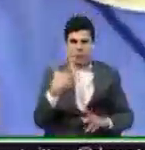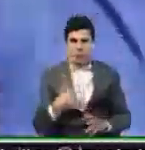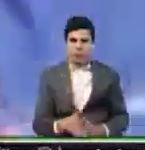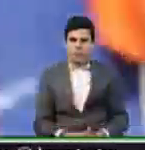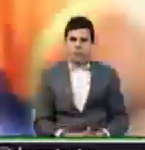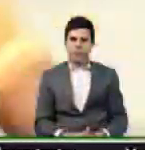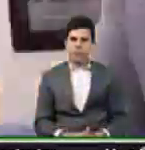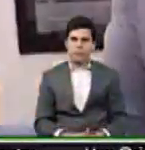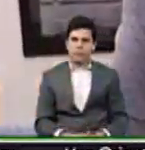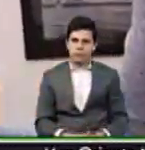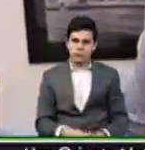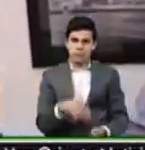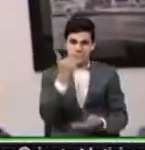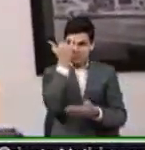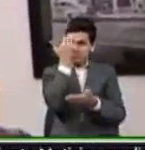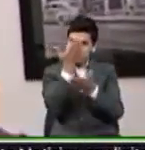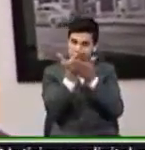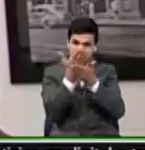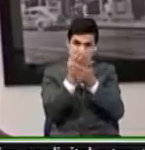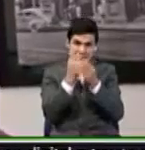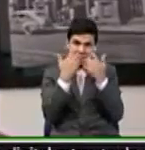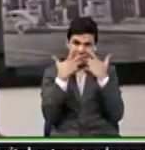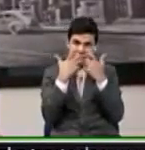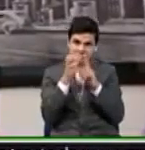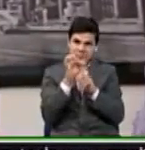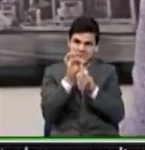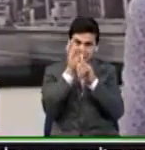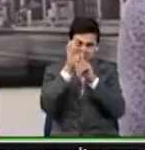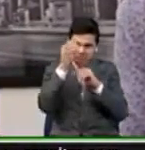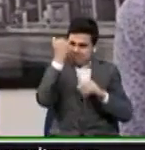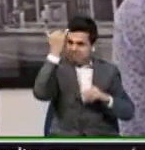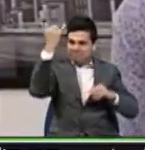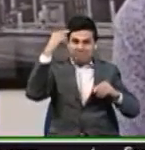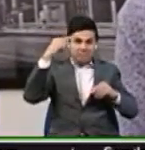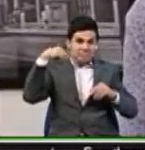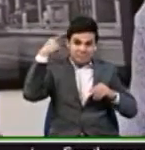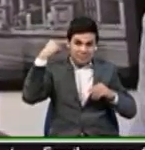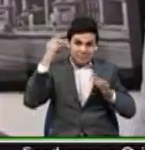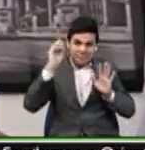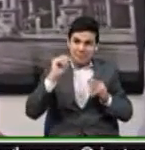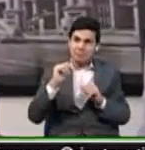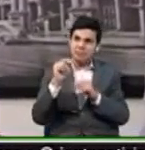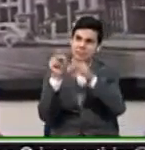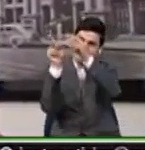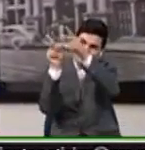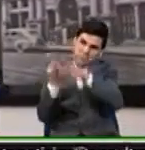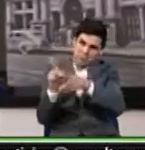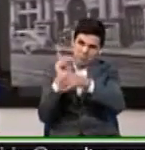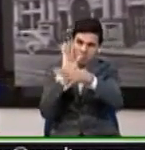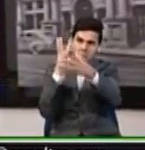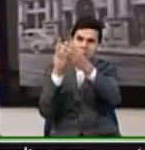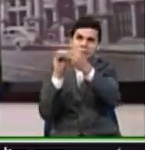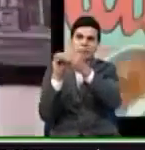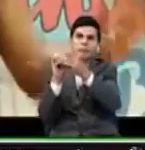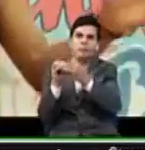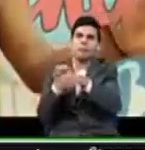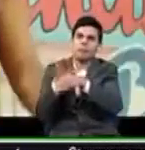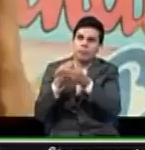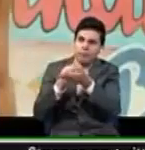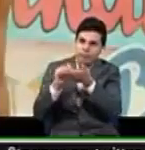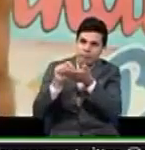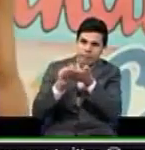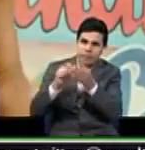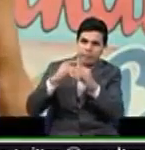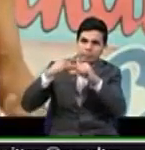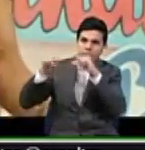Una propuesta bastante loca de mi parte. Entonces yo tenía el contacto con uno de ellos, y les escribí un